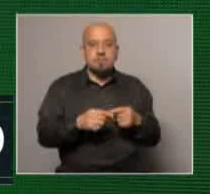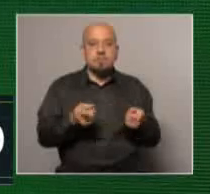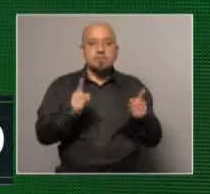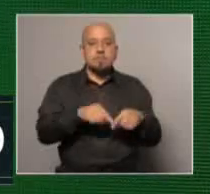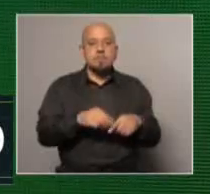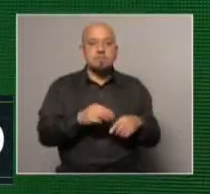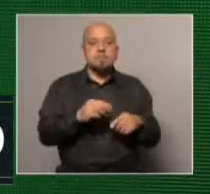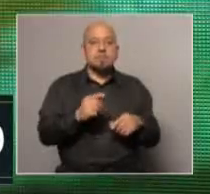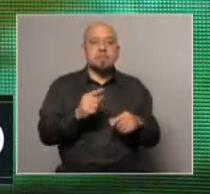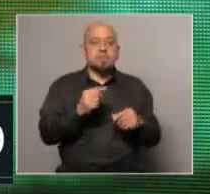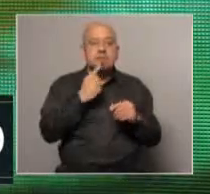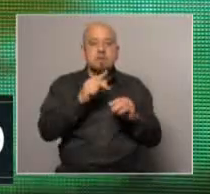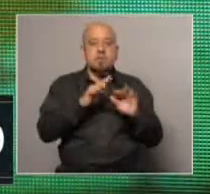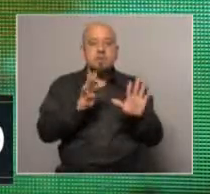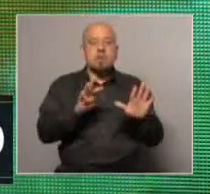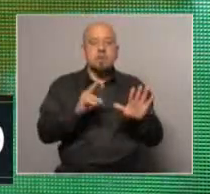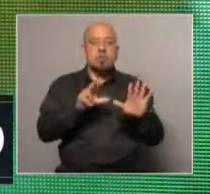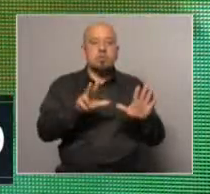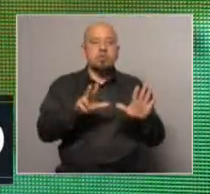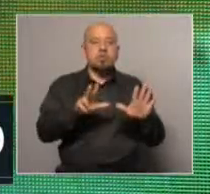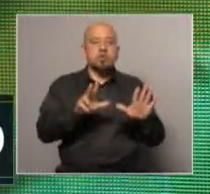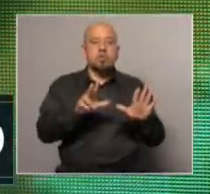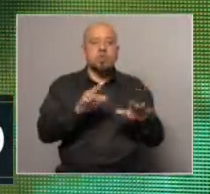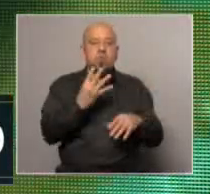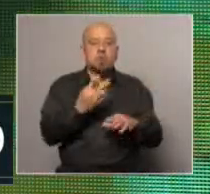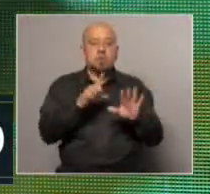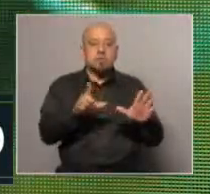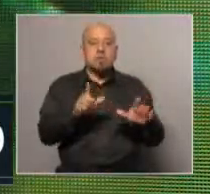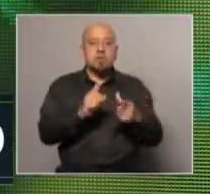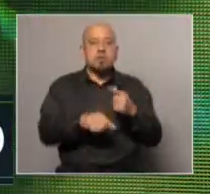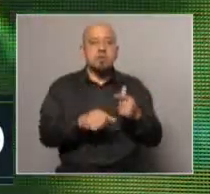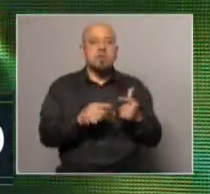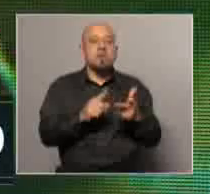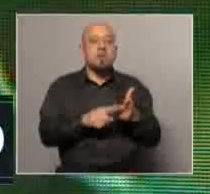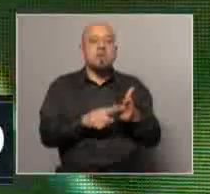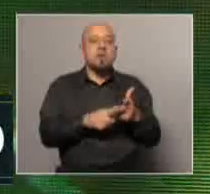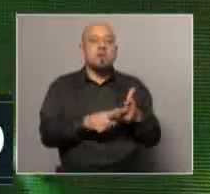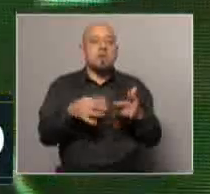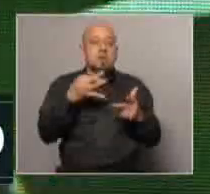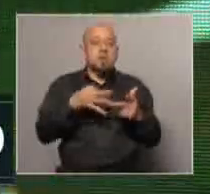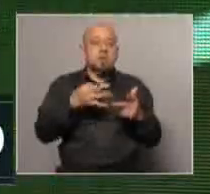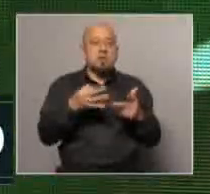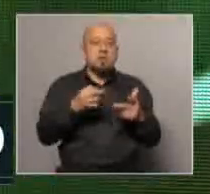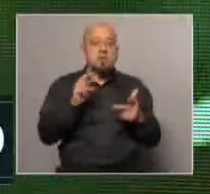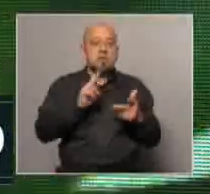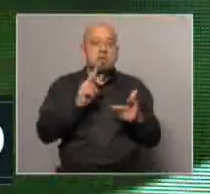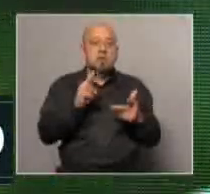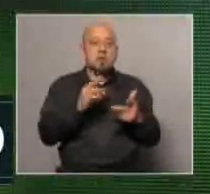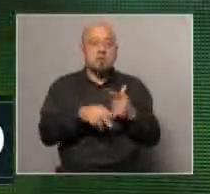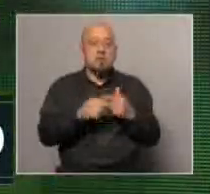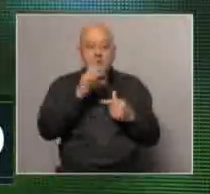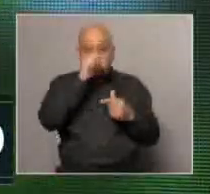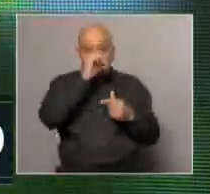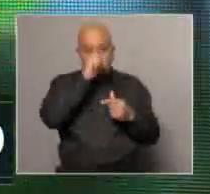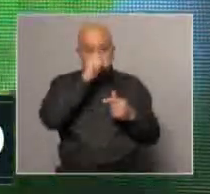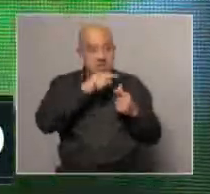ley 1847, que prevé fitoterápico nuevo, fitoterápico tradicional, especialidad vegetal, o sea, que las flores sean consideradas